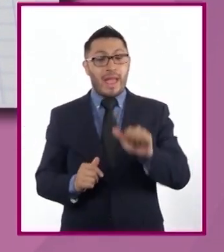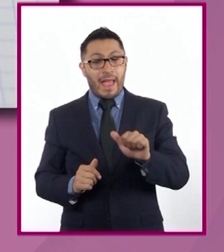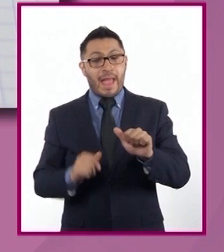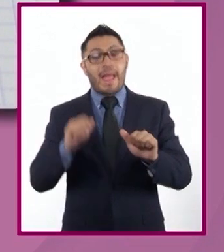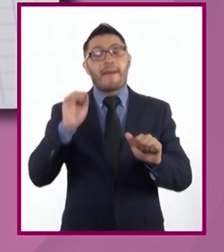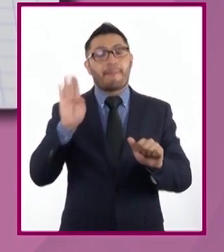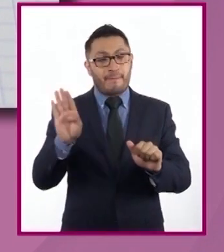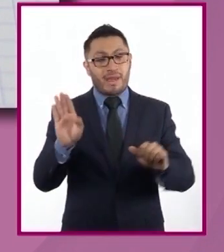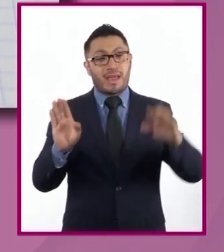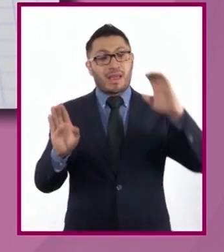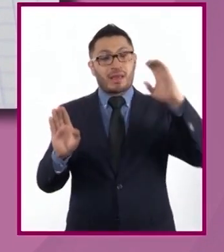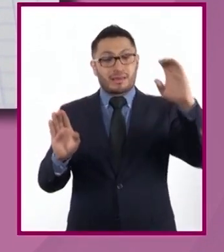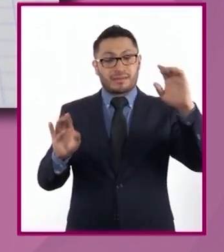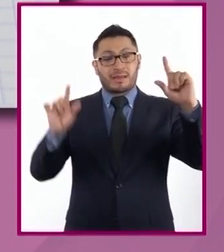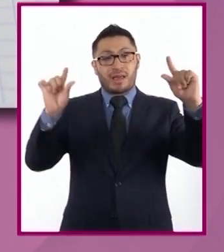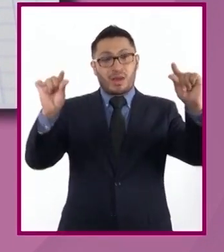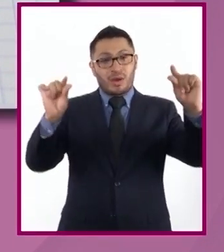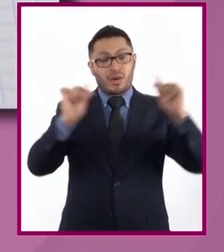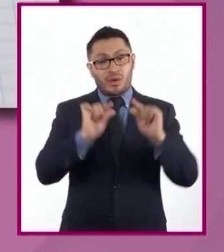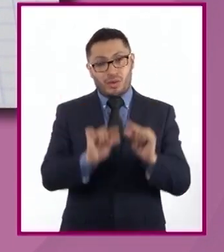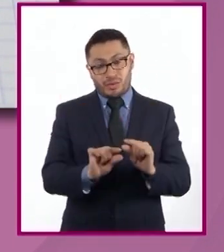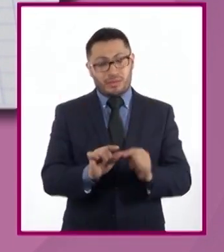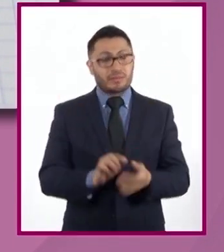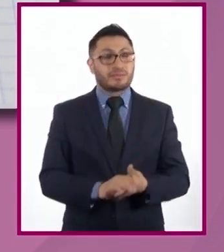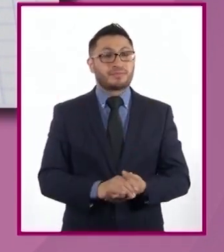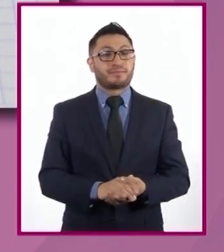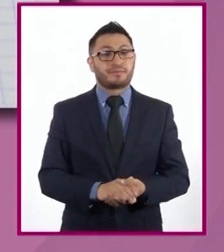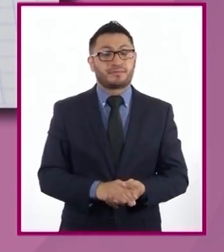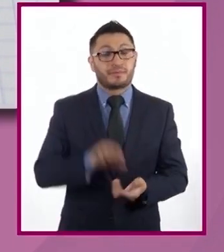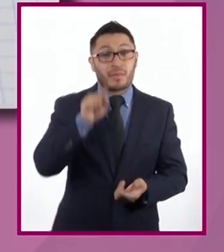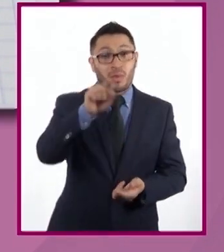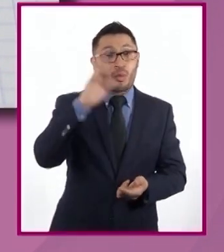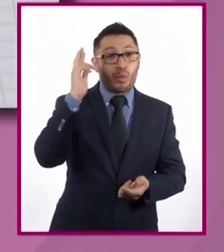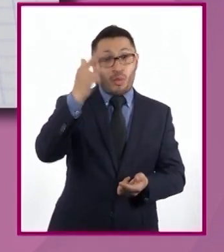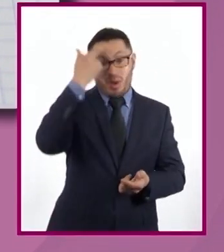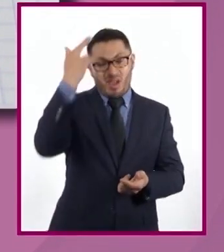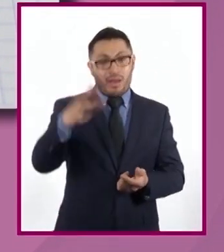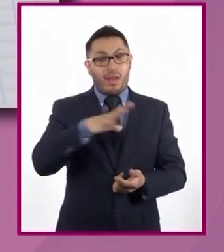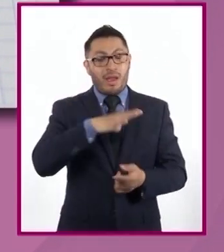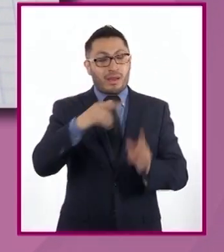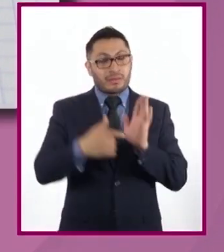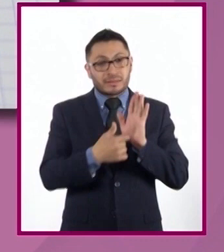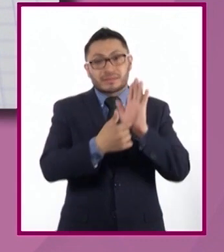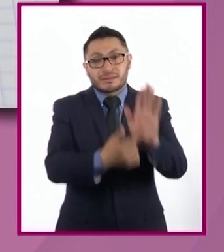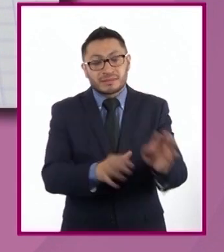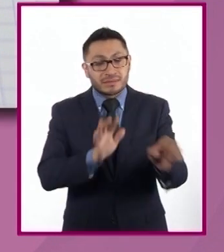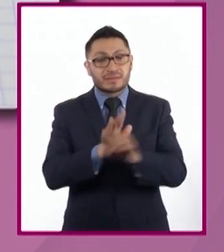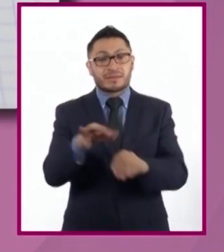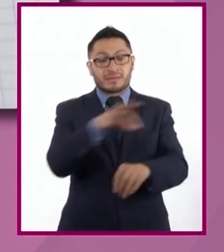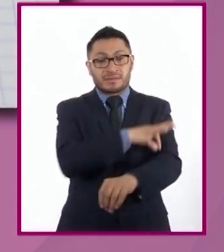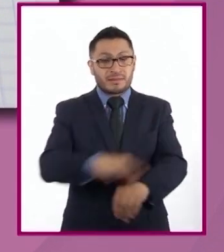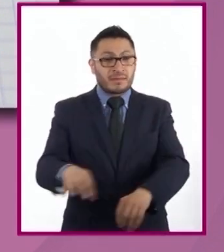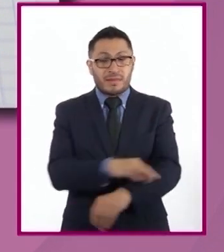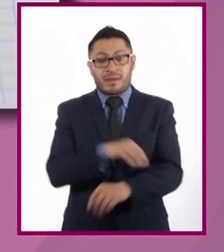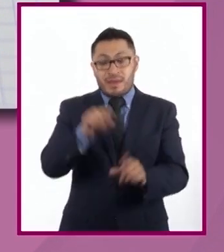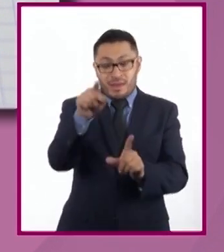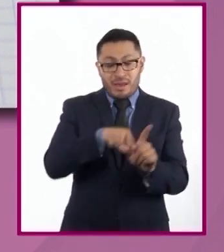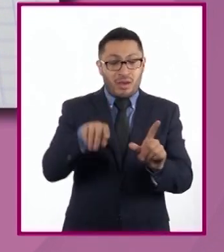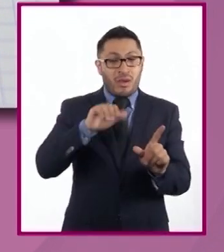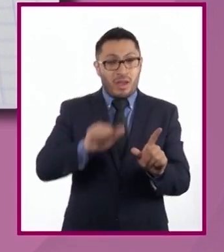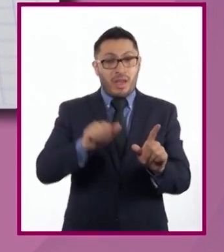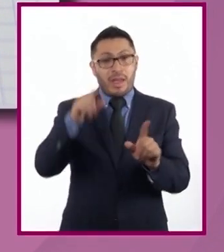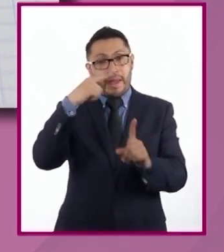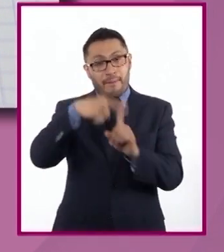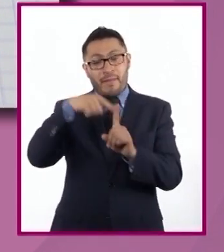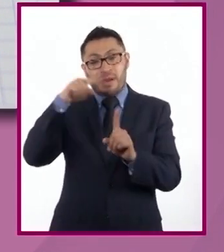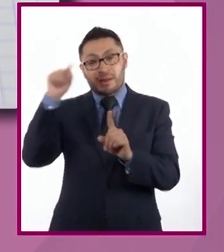B y C respectivamente. Recuerda, queremos demostrar que la medida del ángulo A más la del